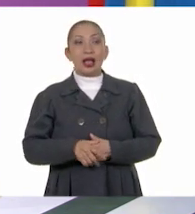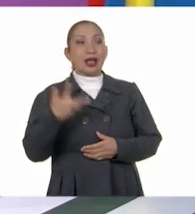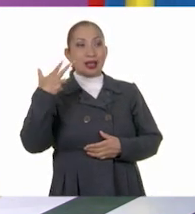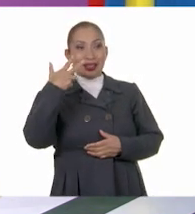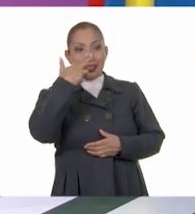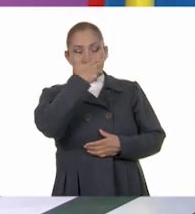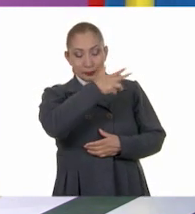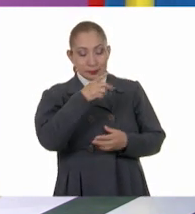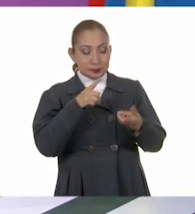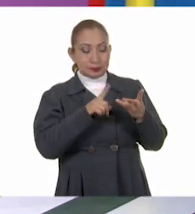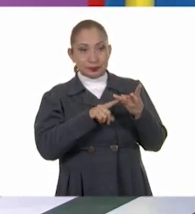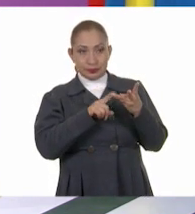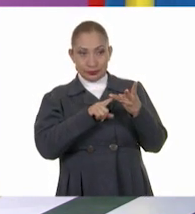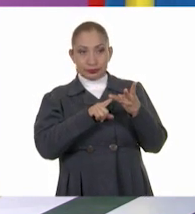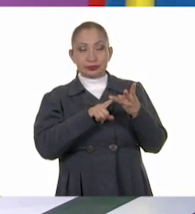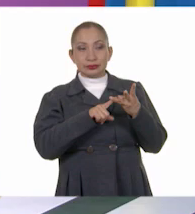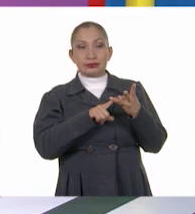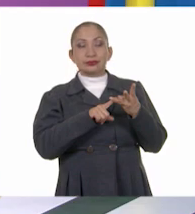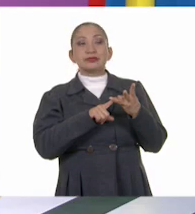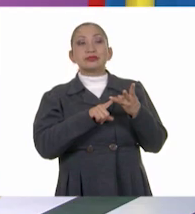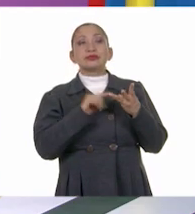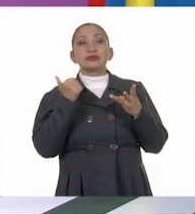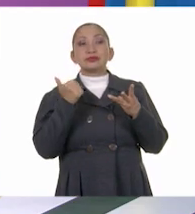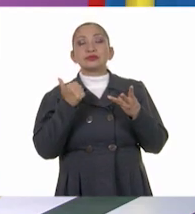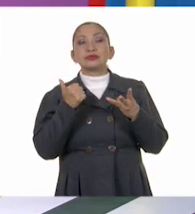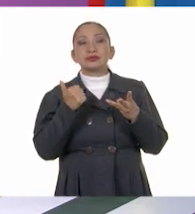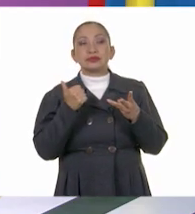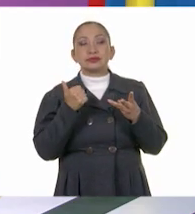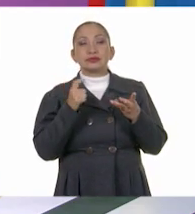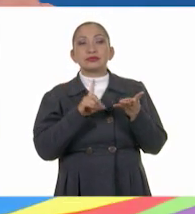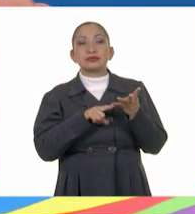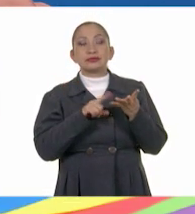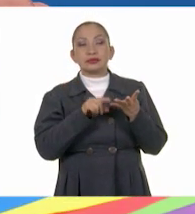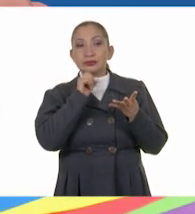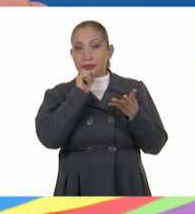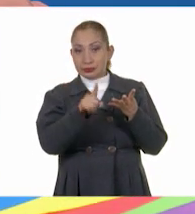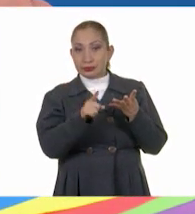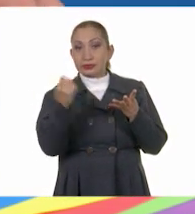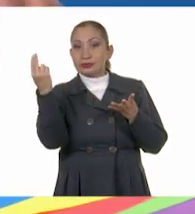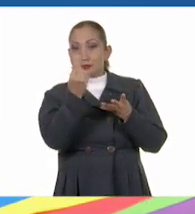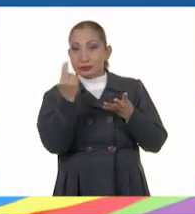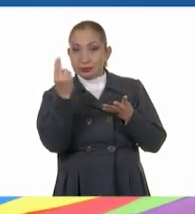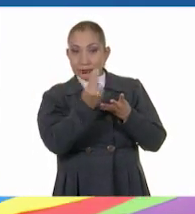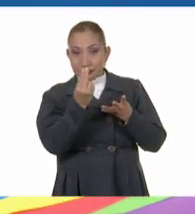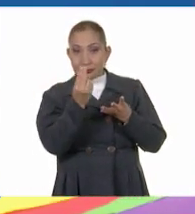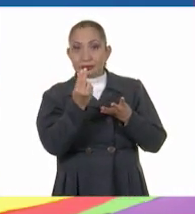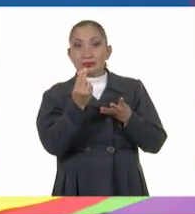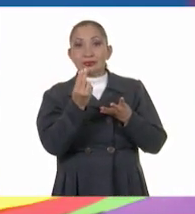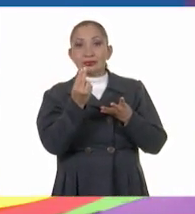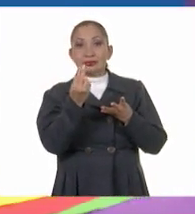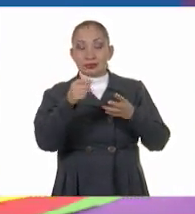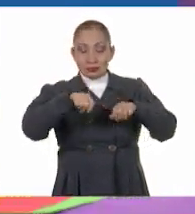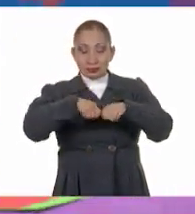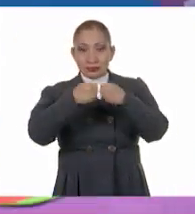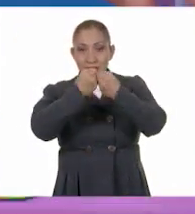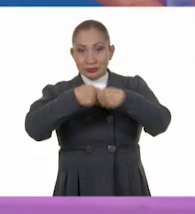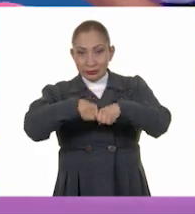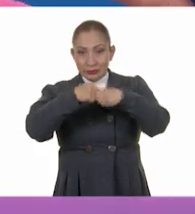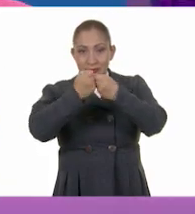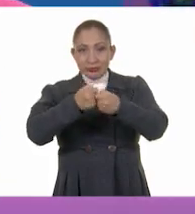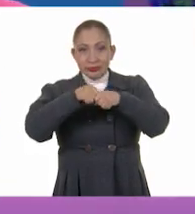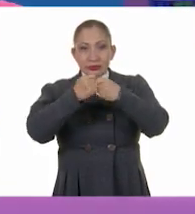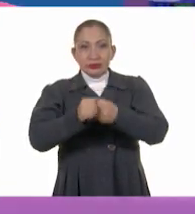Tijeras, nos quedamos, ¿verdad? Las tijeras, ¿verdad? Ajá. Muy bien. También dijimos que necesitábamos estambre.